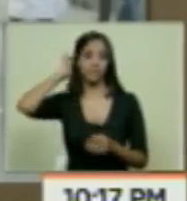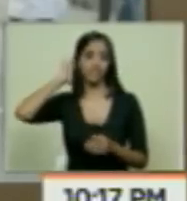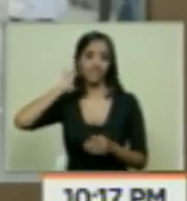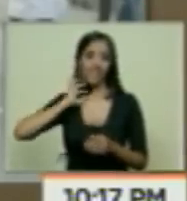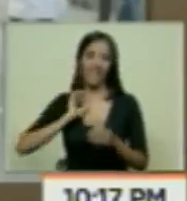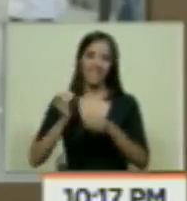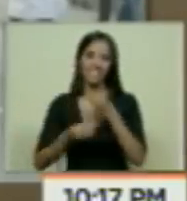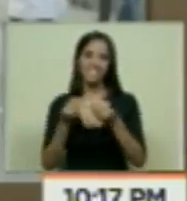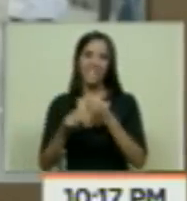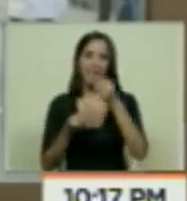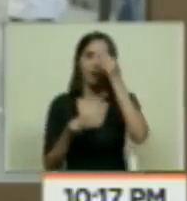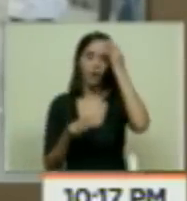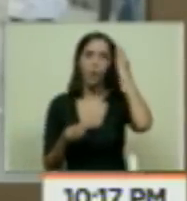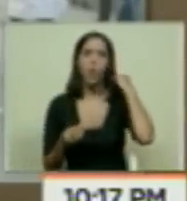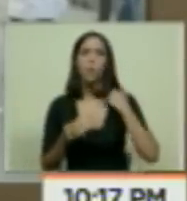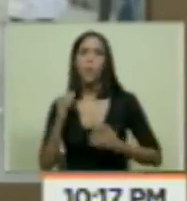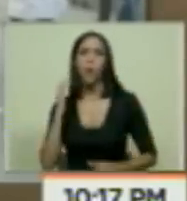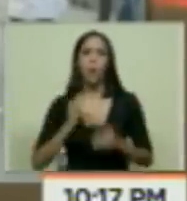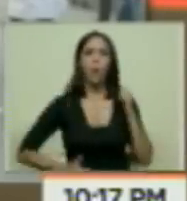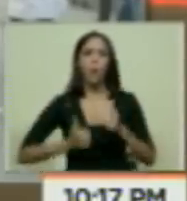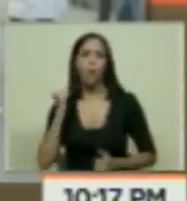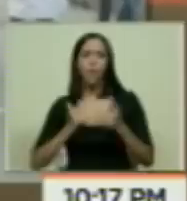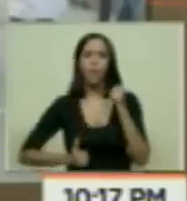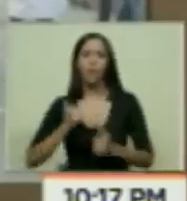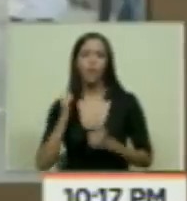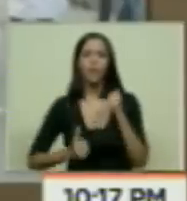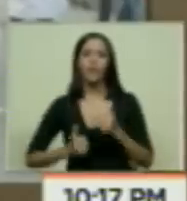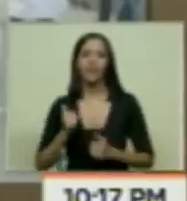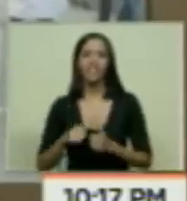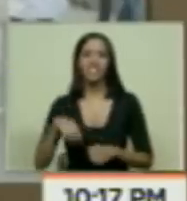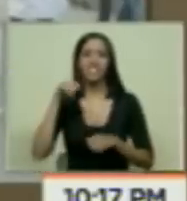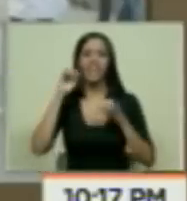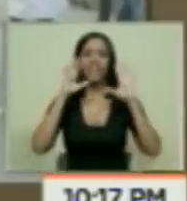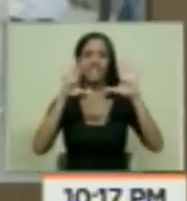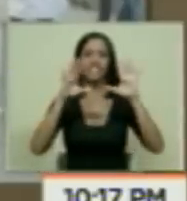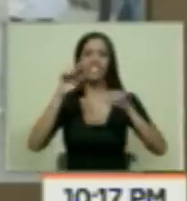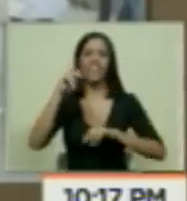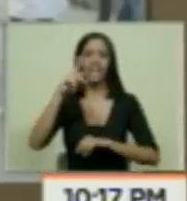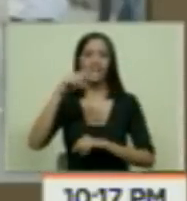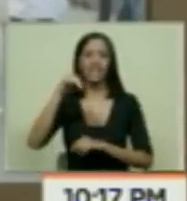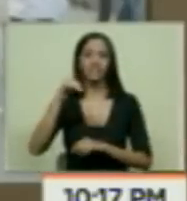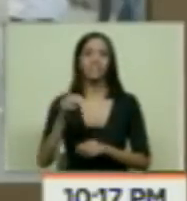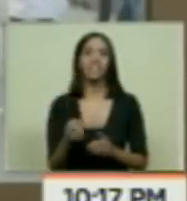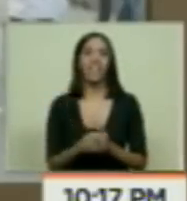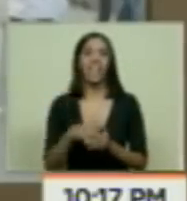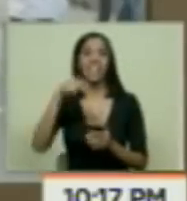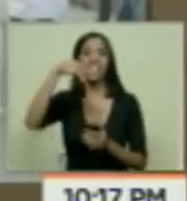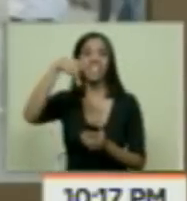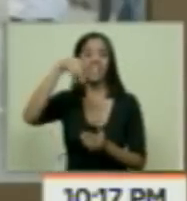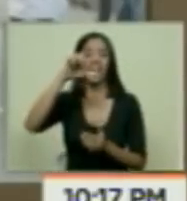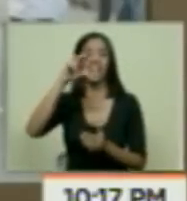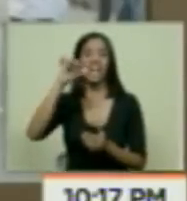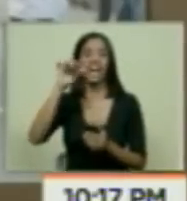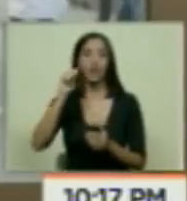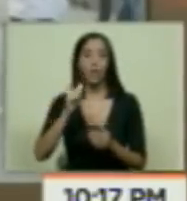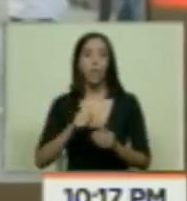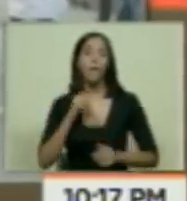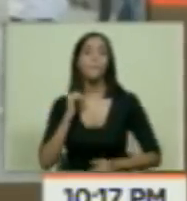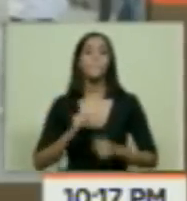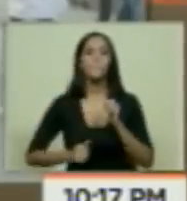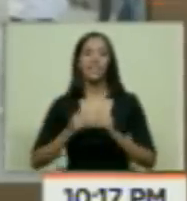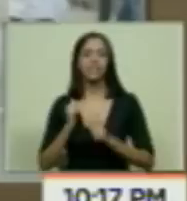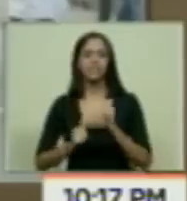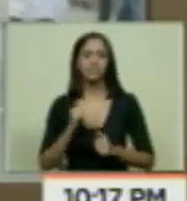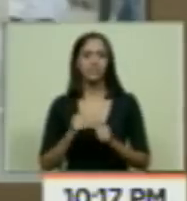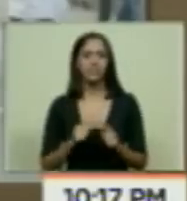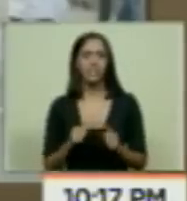hicieron una maratón como de 10K, y resulta, pasa y acontece que el keniano gana, se llama así, maratón por, no se llama